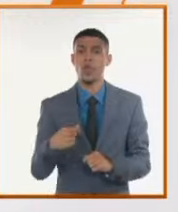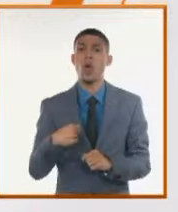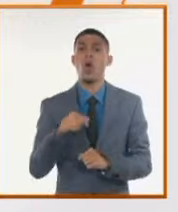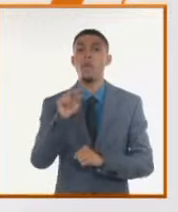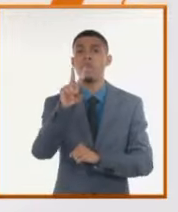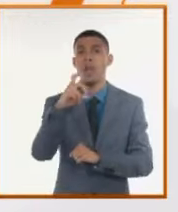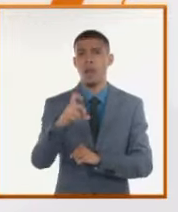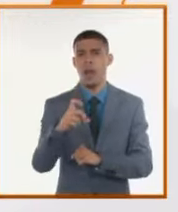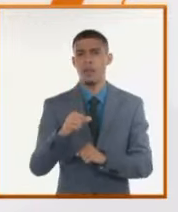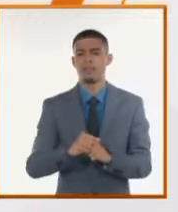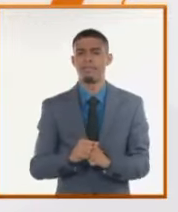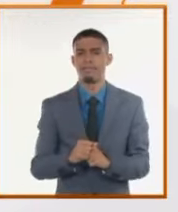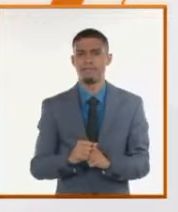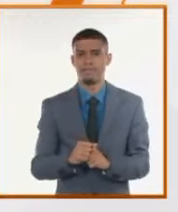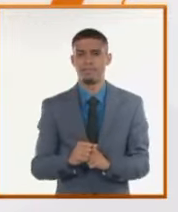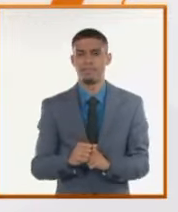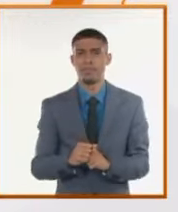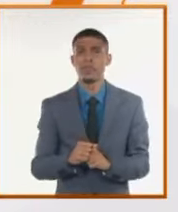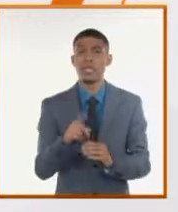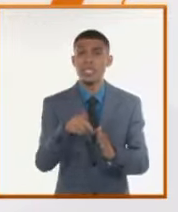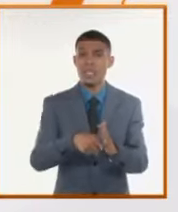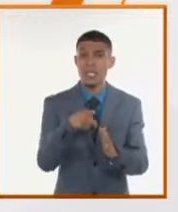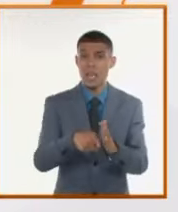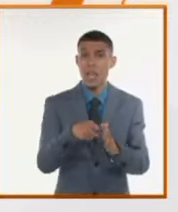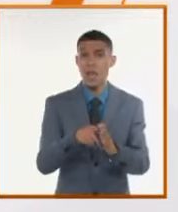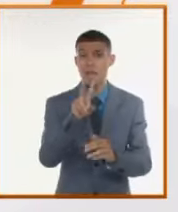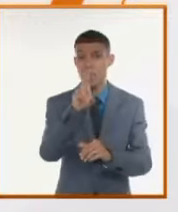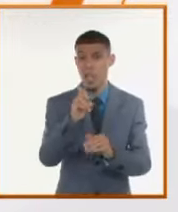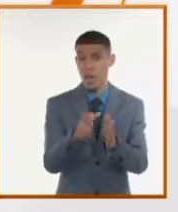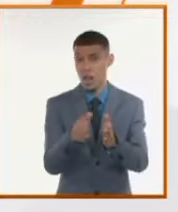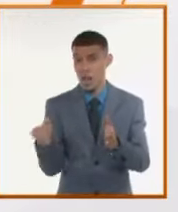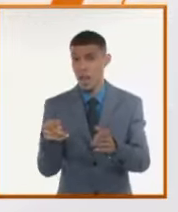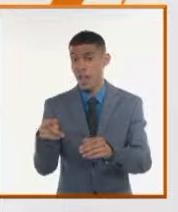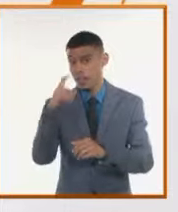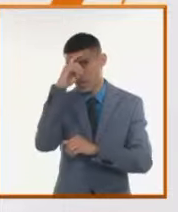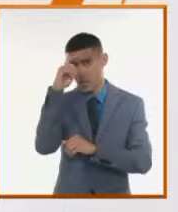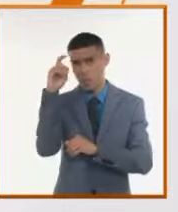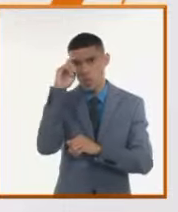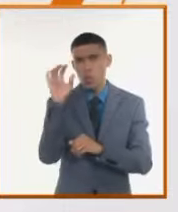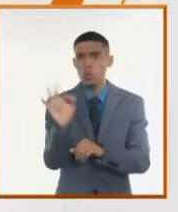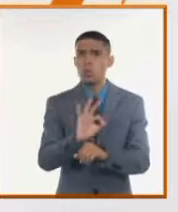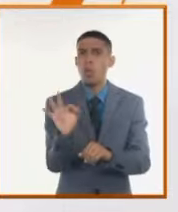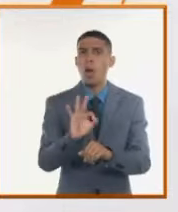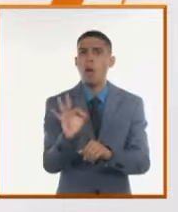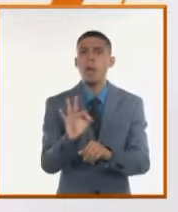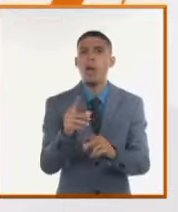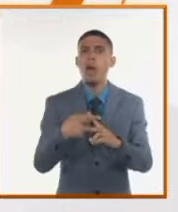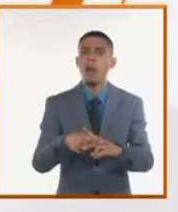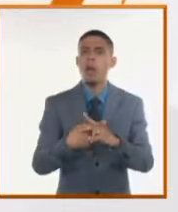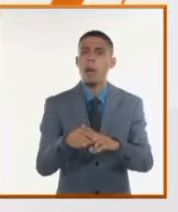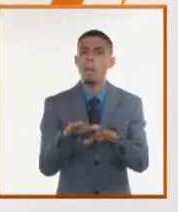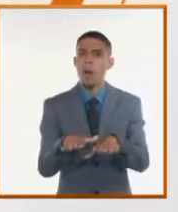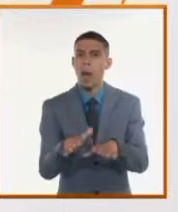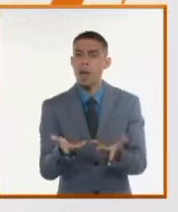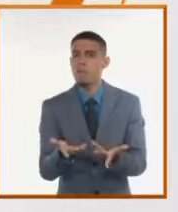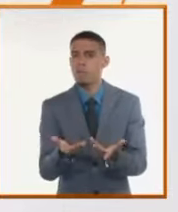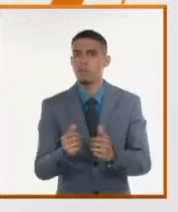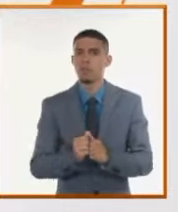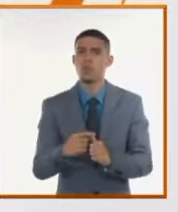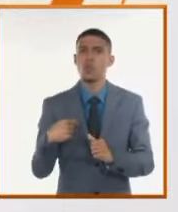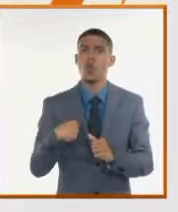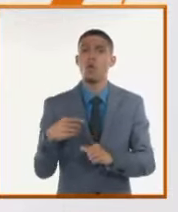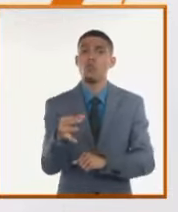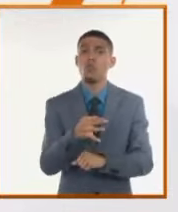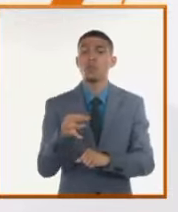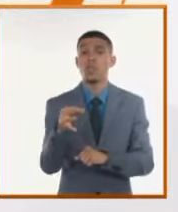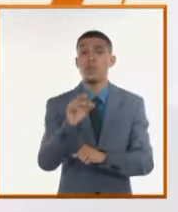placeta Trinidad el puente ese se lo ar ahí no se ha hecho nunca Nada J municipio